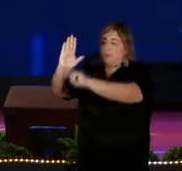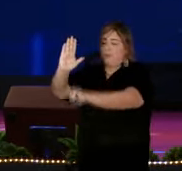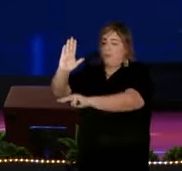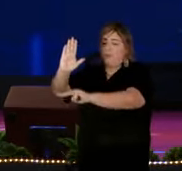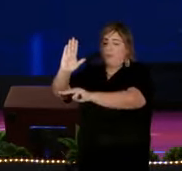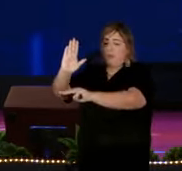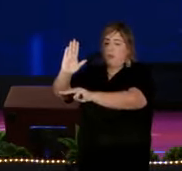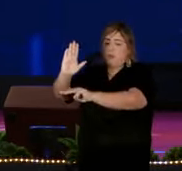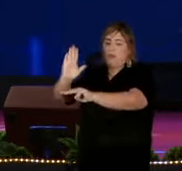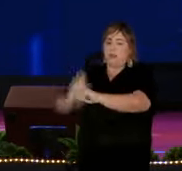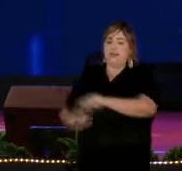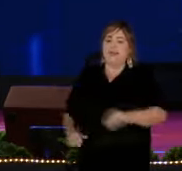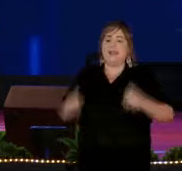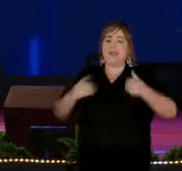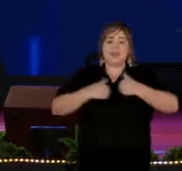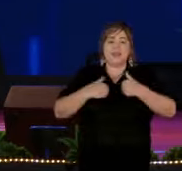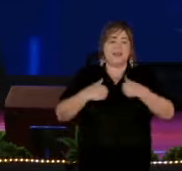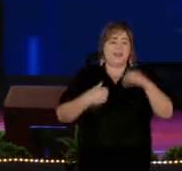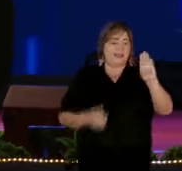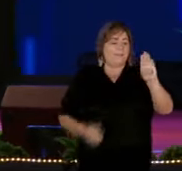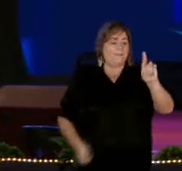burro está saliendo en estos días, todo lo que da.